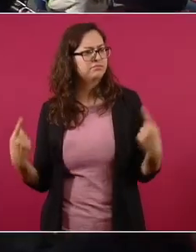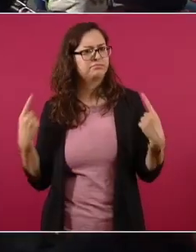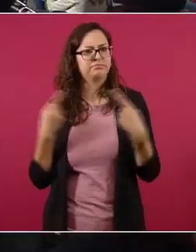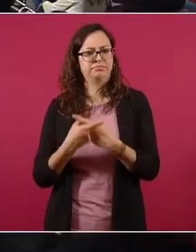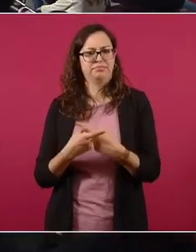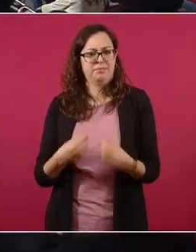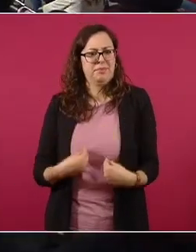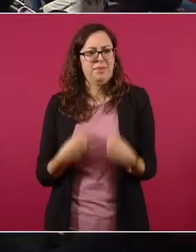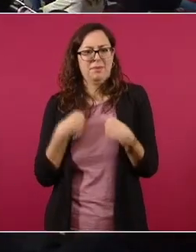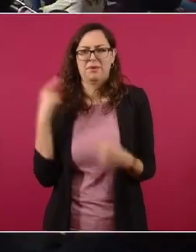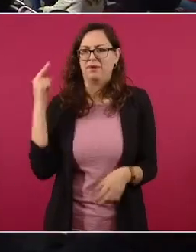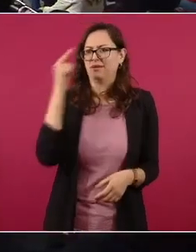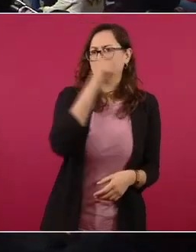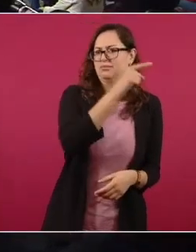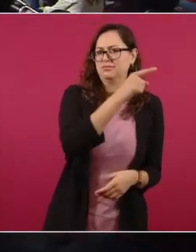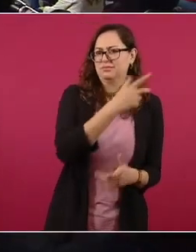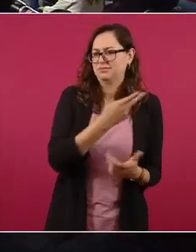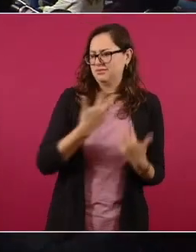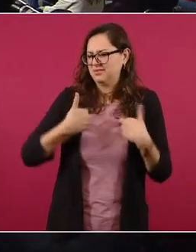Y